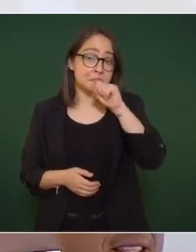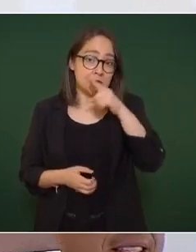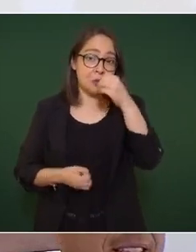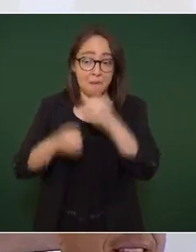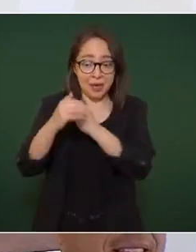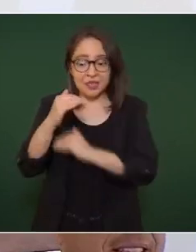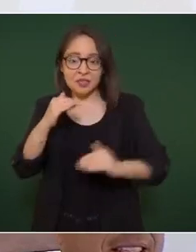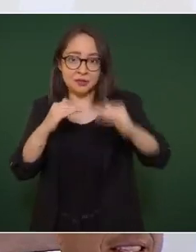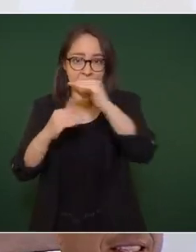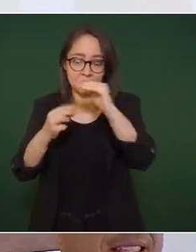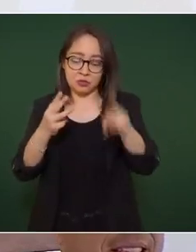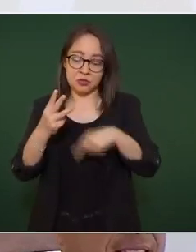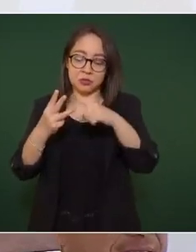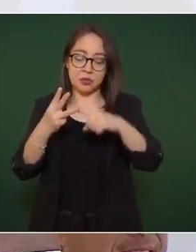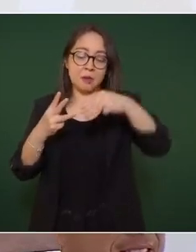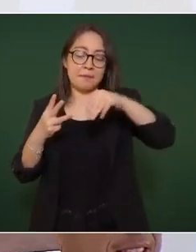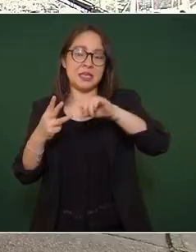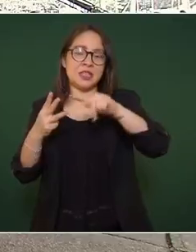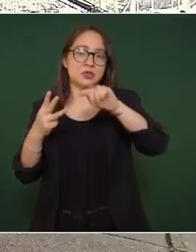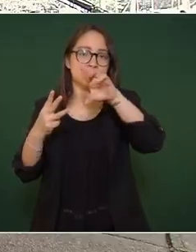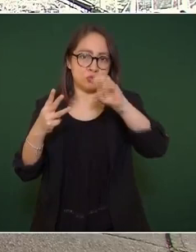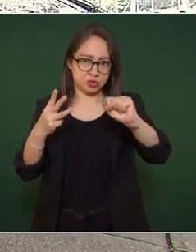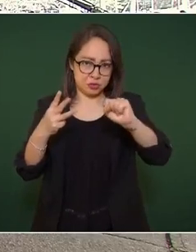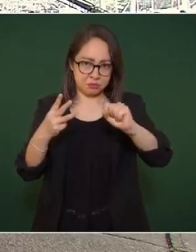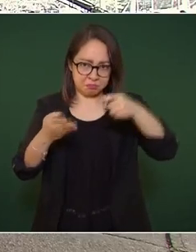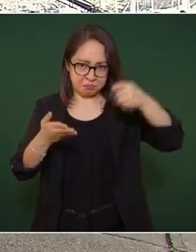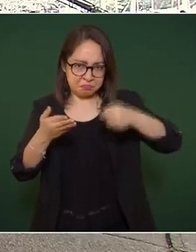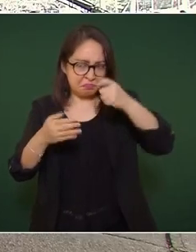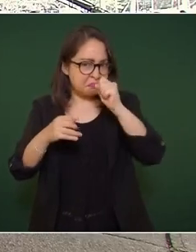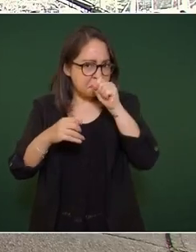magistrados y de ministros